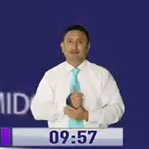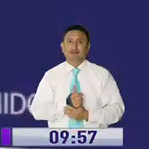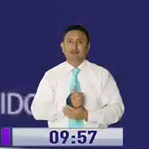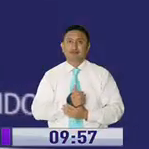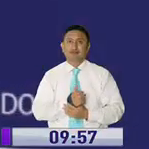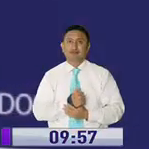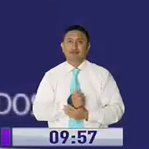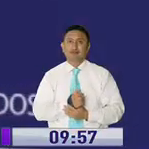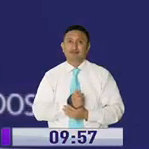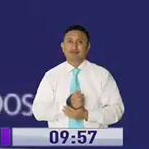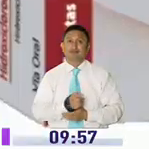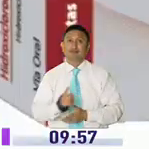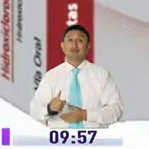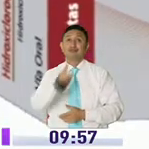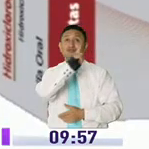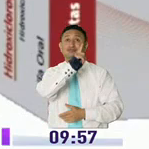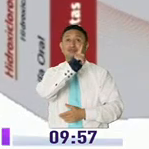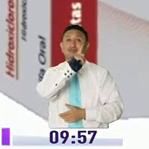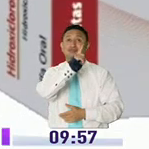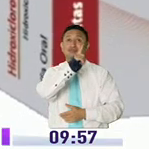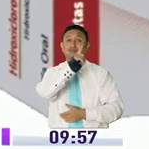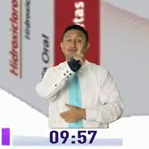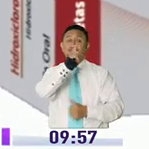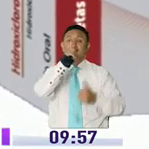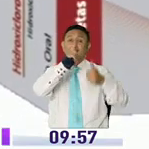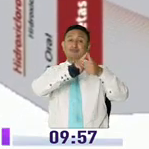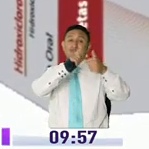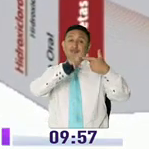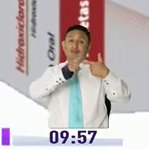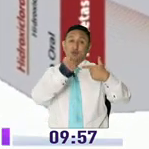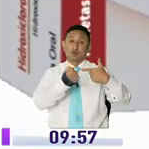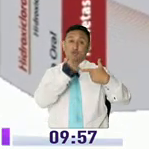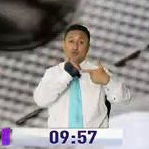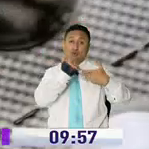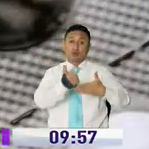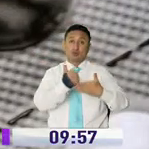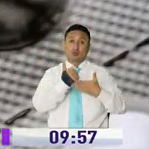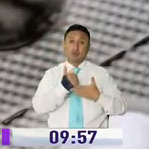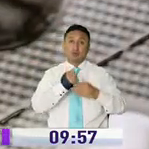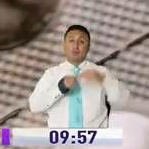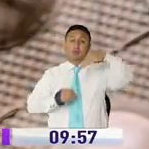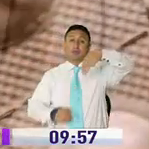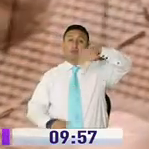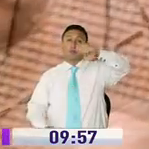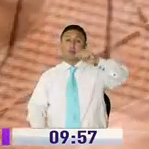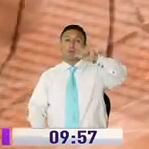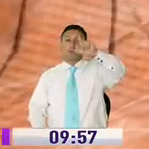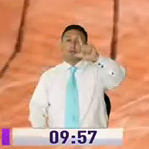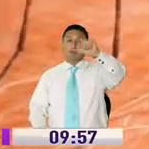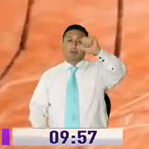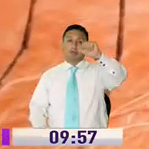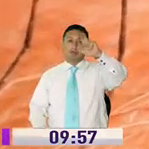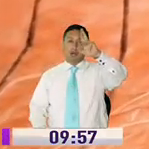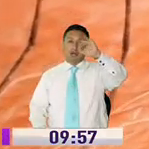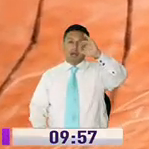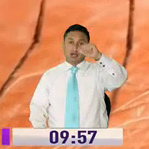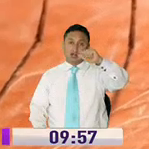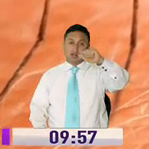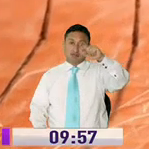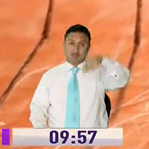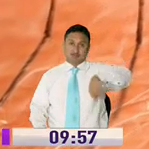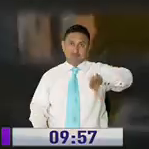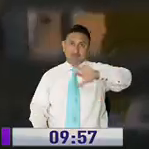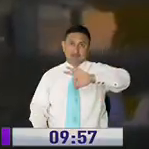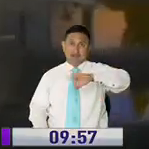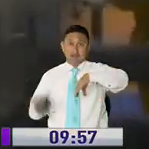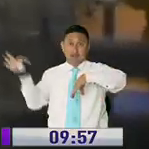La cloroquina e hidroxicloroquina son medicamentos que se usan para tratar la malaria y que luego de estudios in vitro han demostrado acción contra